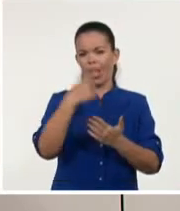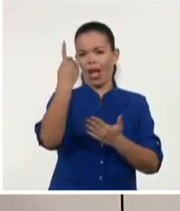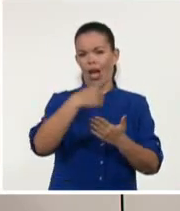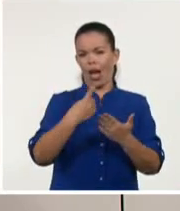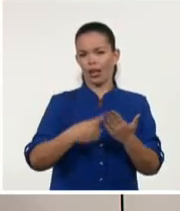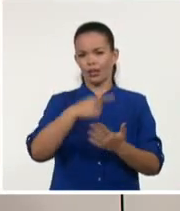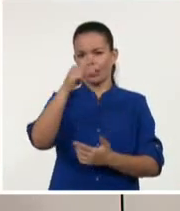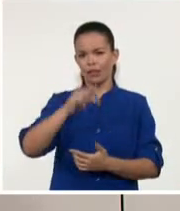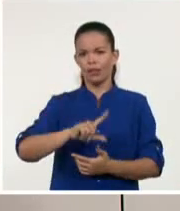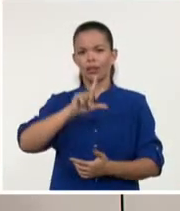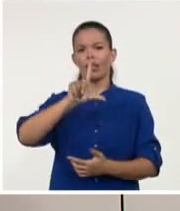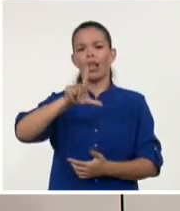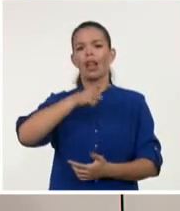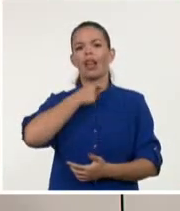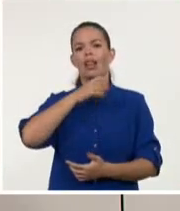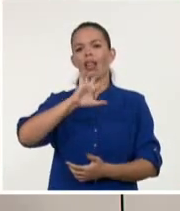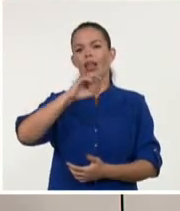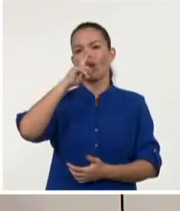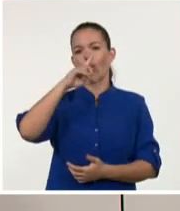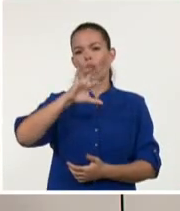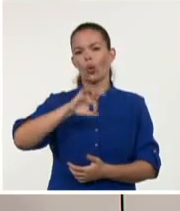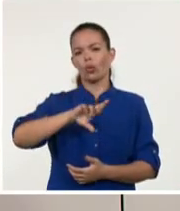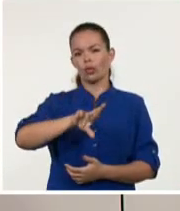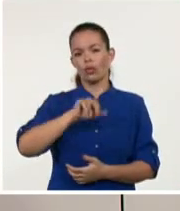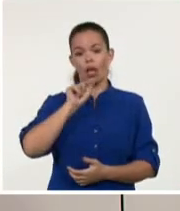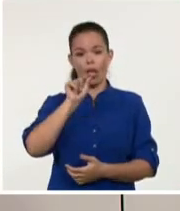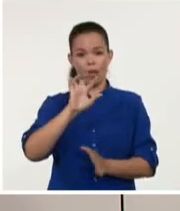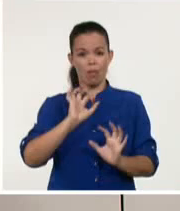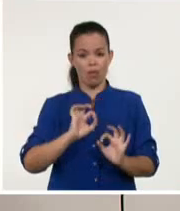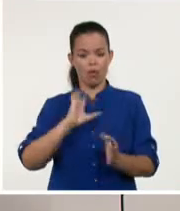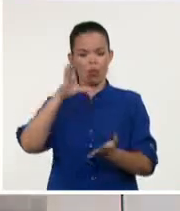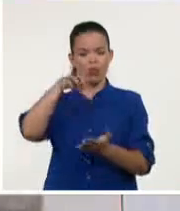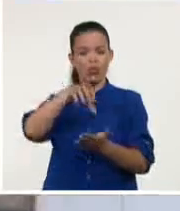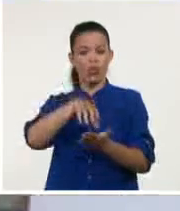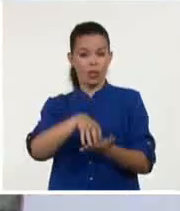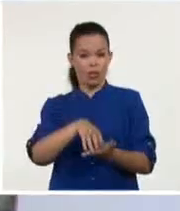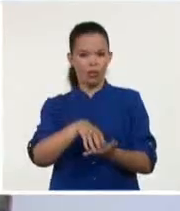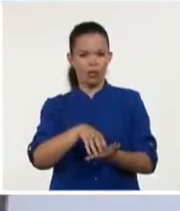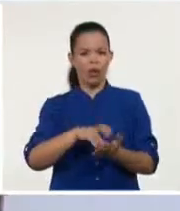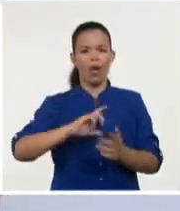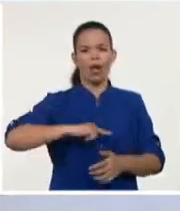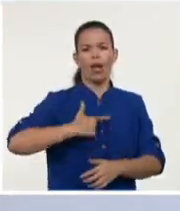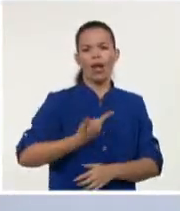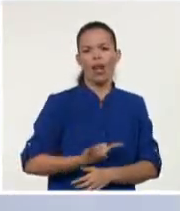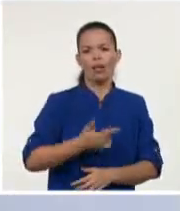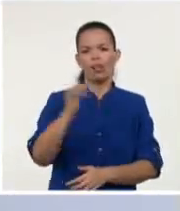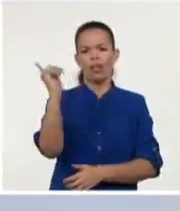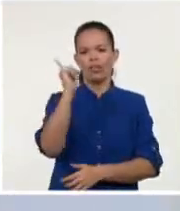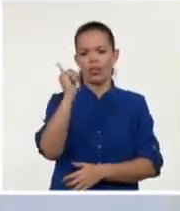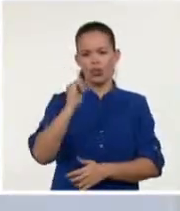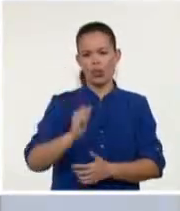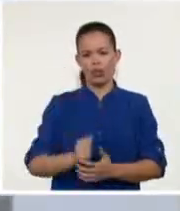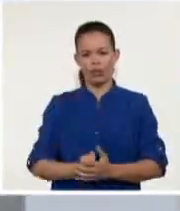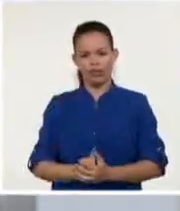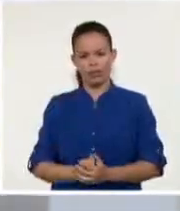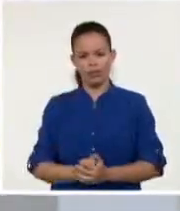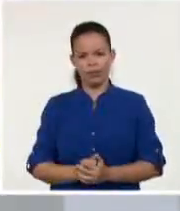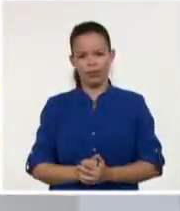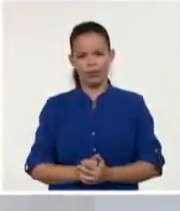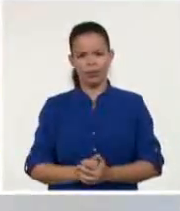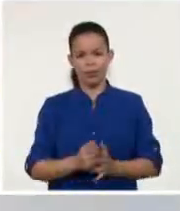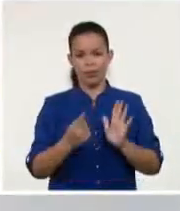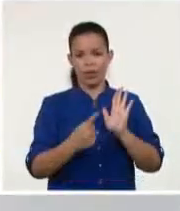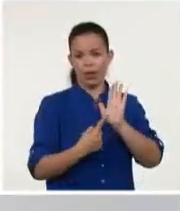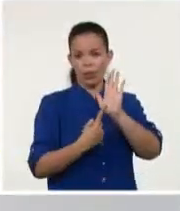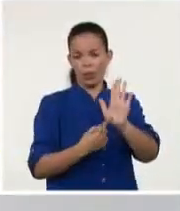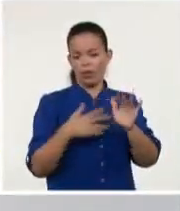y Vida, de May Reguera, se exhibe en el Centro de Desarrollo de las Artes Visuales. El presente se deja en clave femenina a